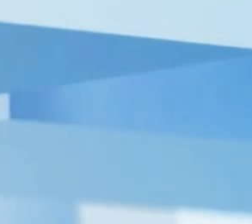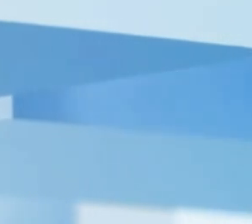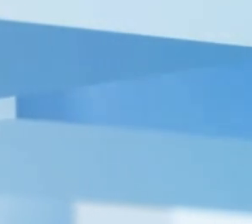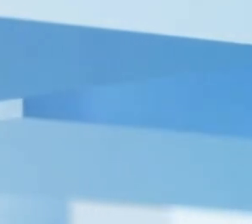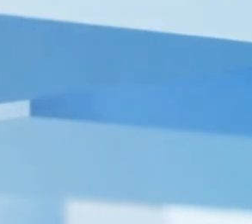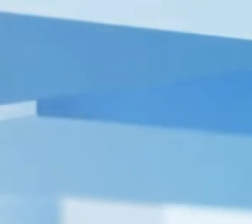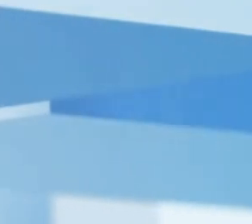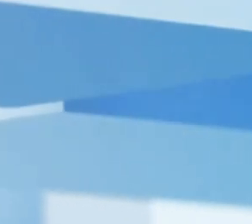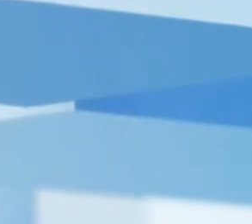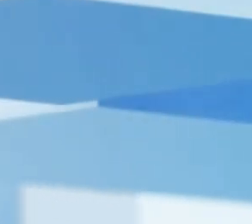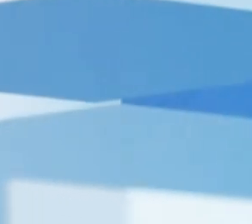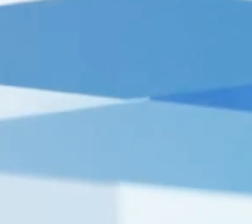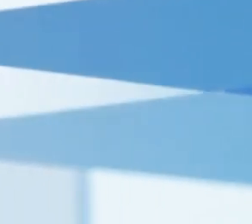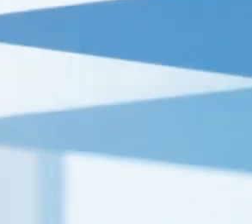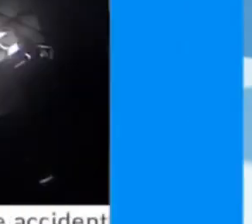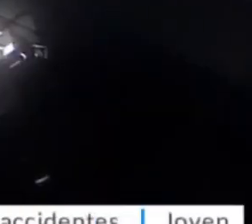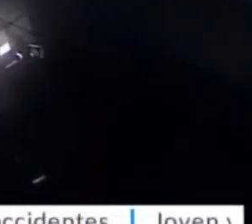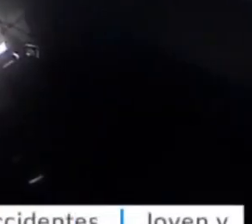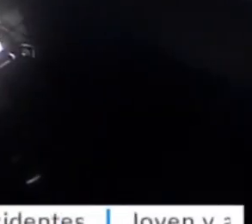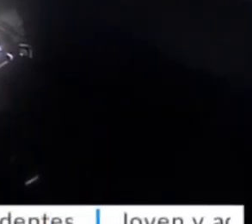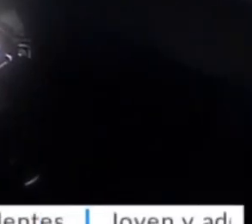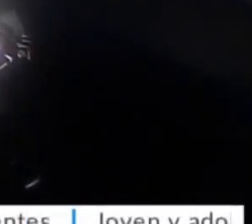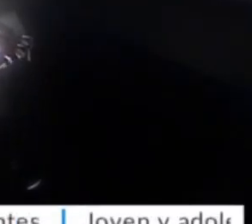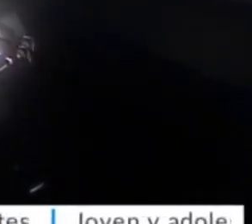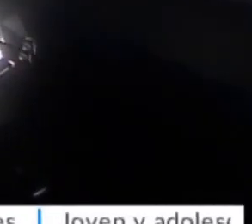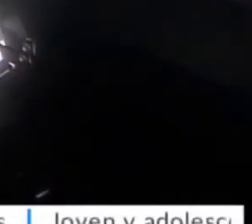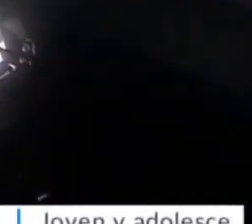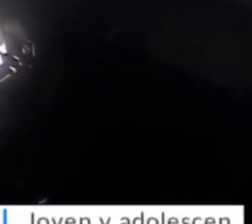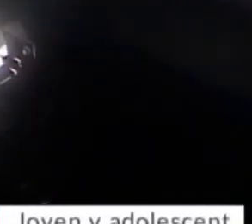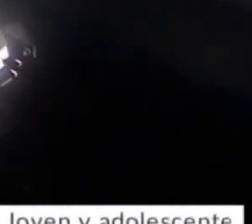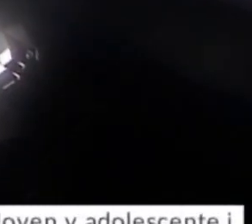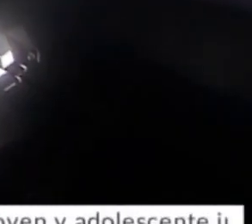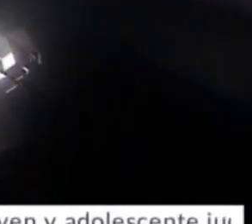Así comienza Telenoche.